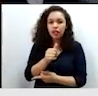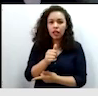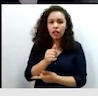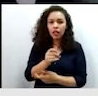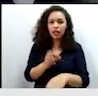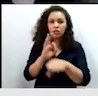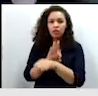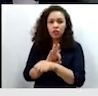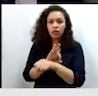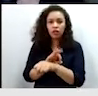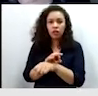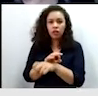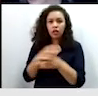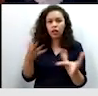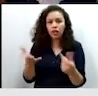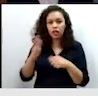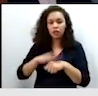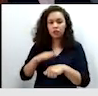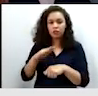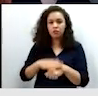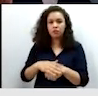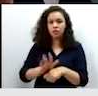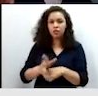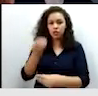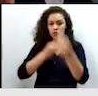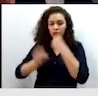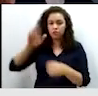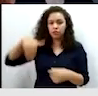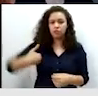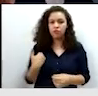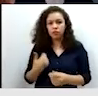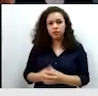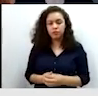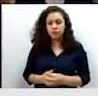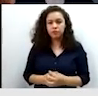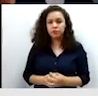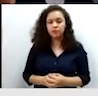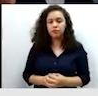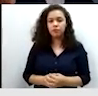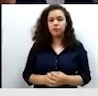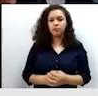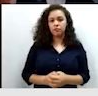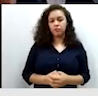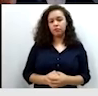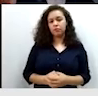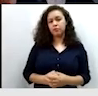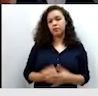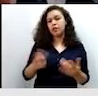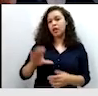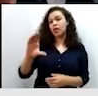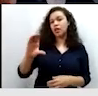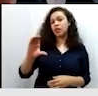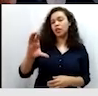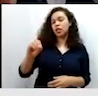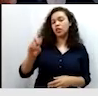este caso, y sobre todo el resguardo de mis alimentos. Pues en el caso de COVID,